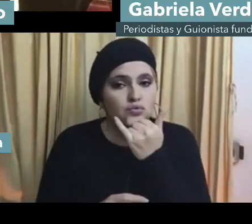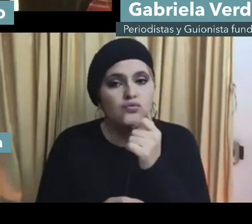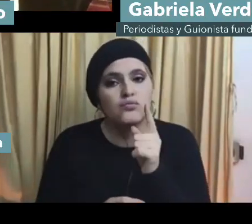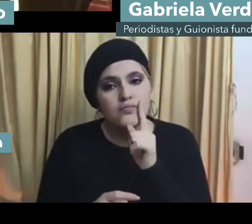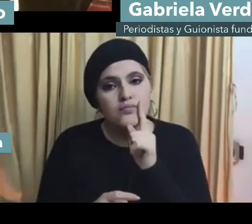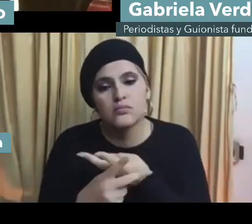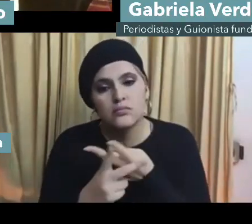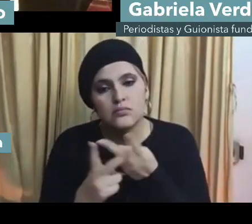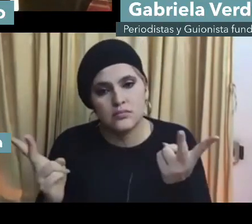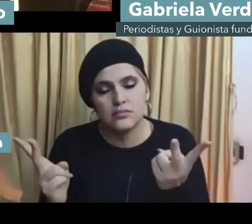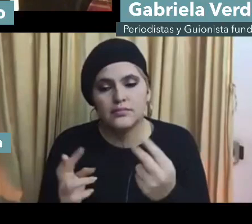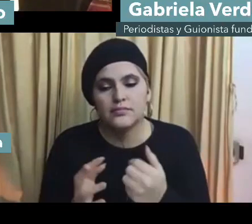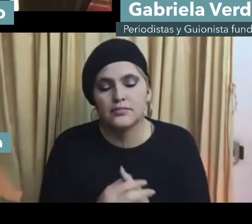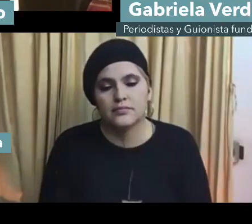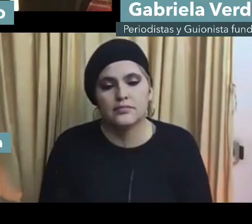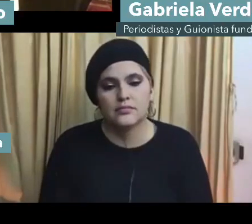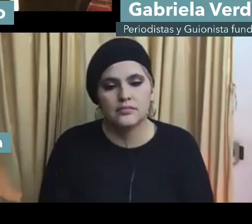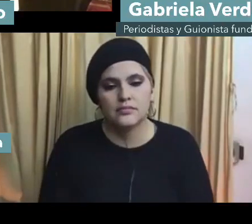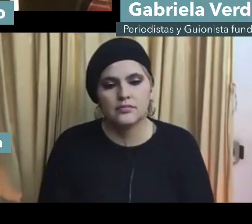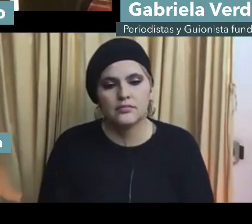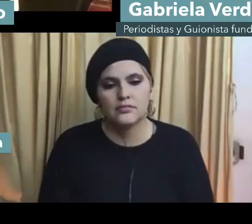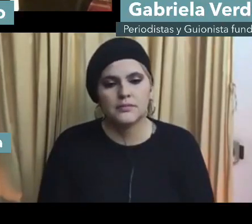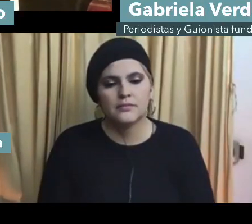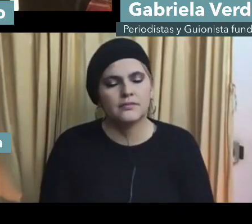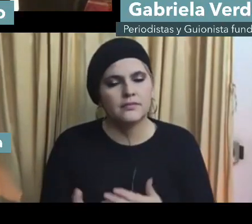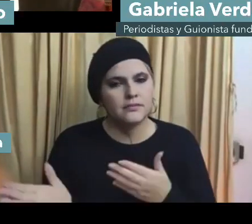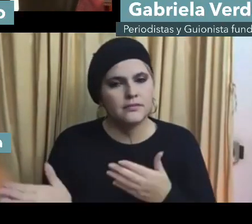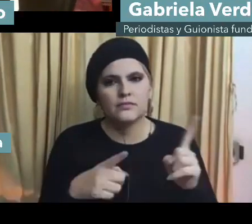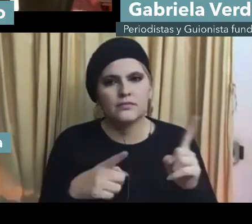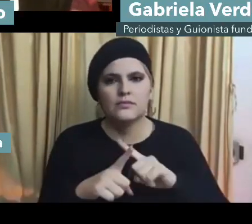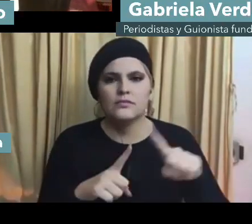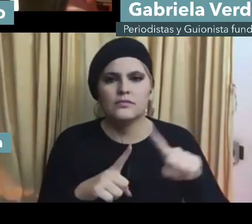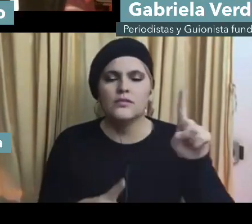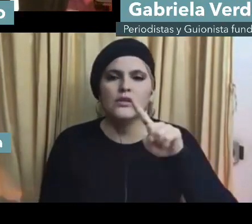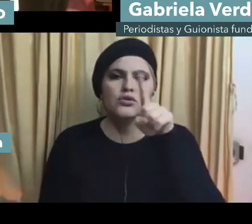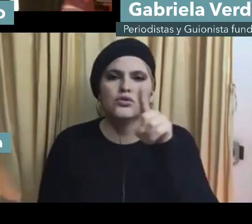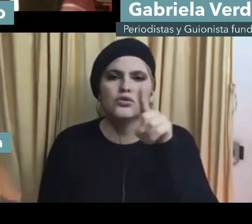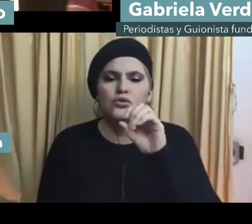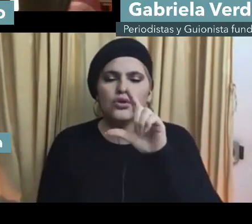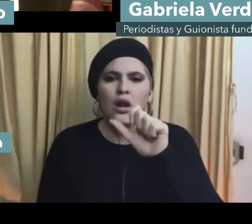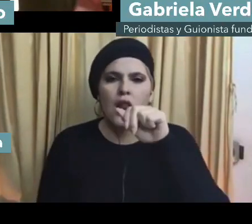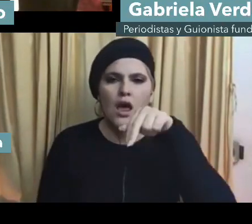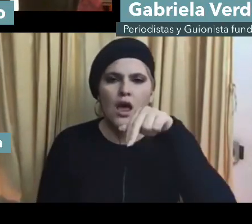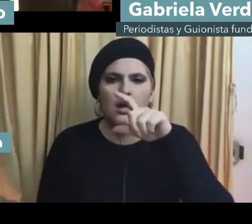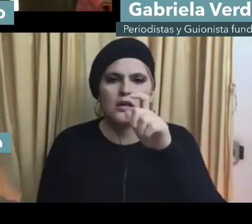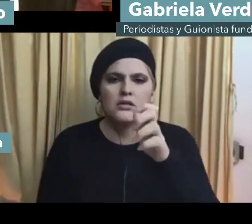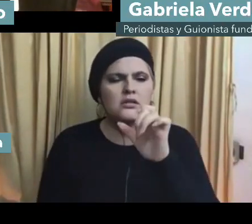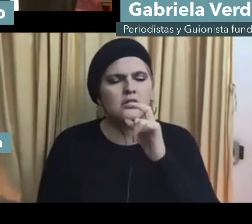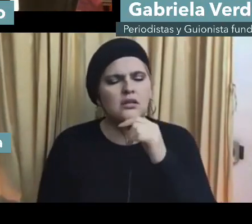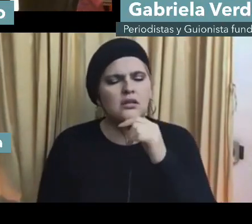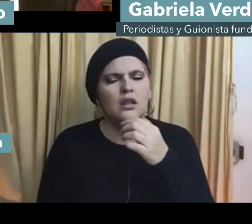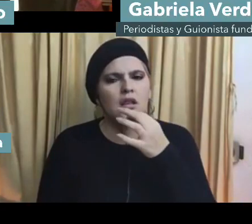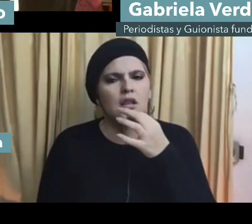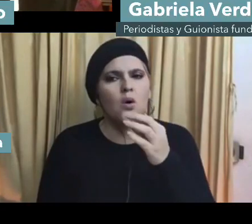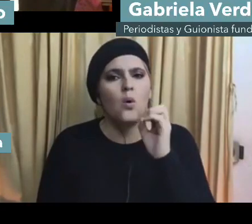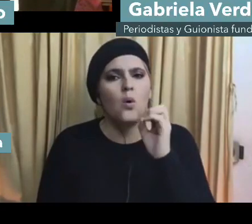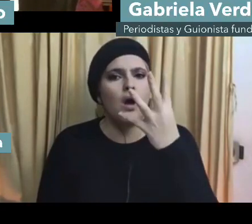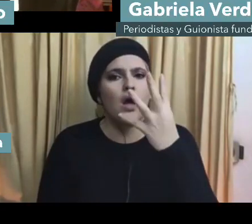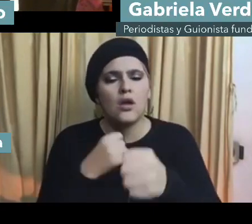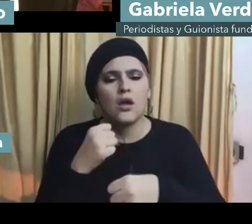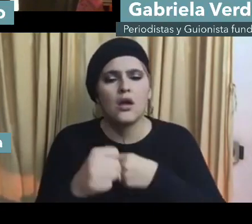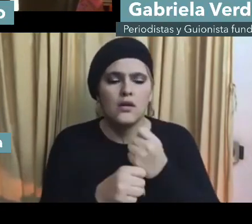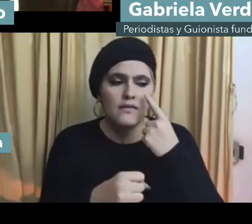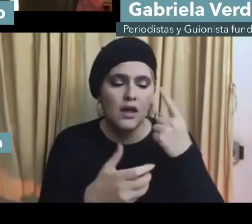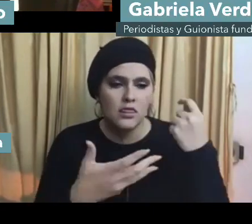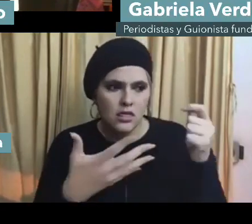Solange Bustamante, a mi pequeño cuando tenía 4 años no lo diagnosticaban porque dijeron que a los 5 años podían realizarle un diagnóstico de Asperger. Bueno,